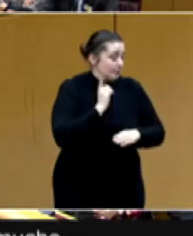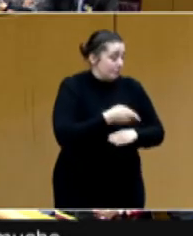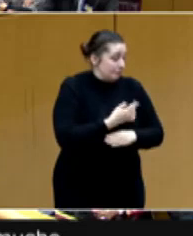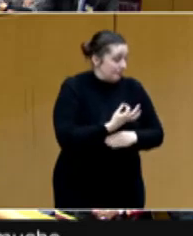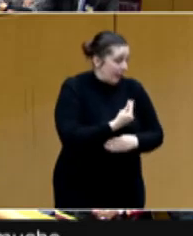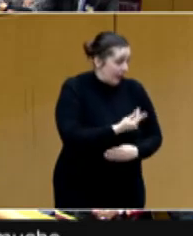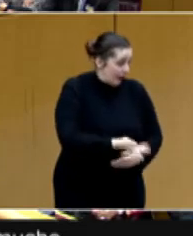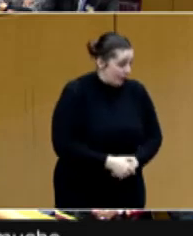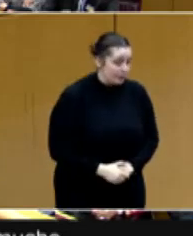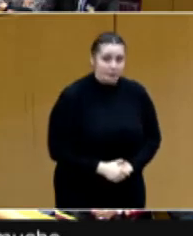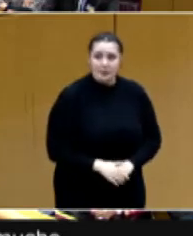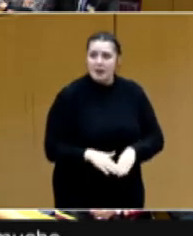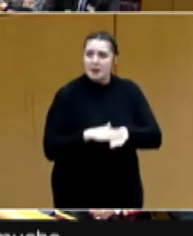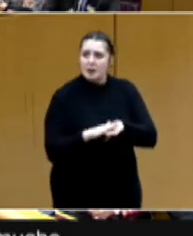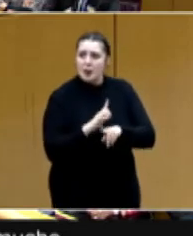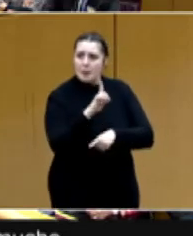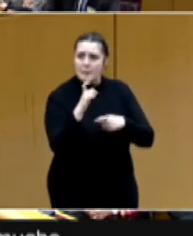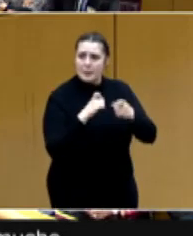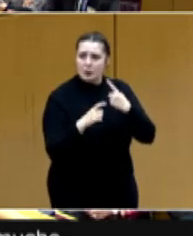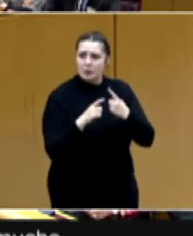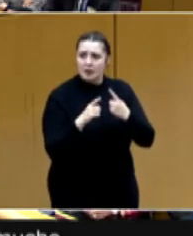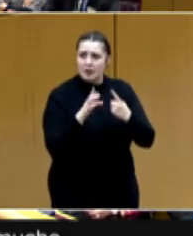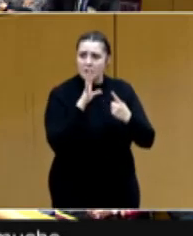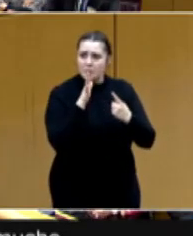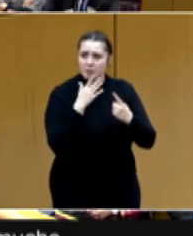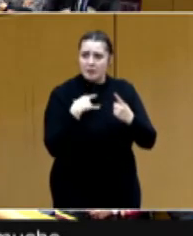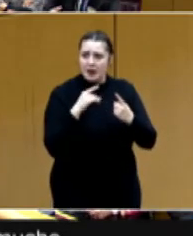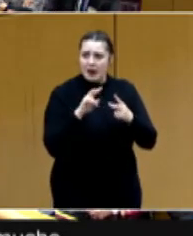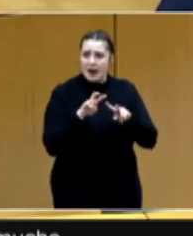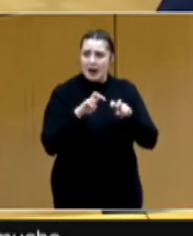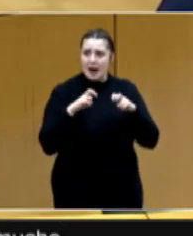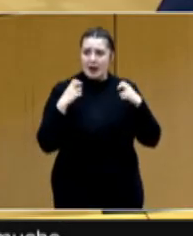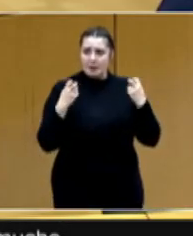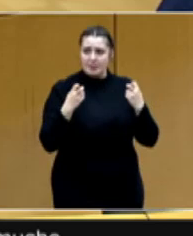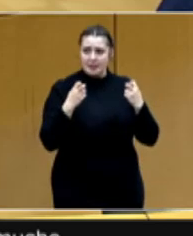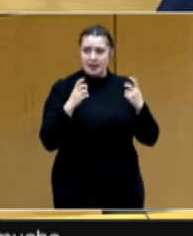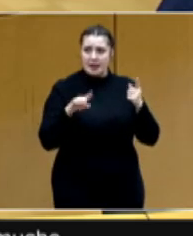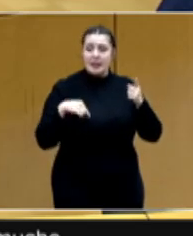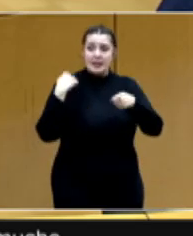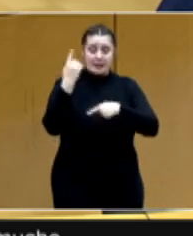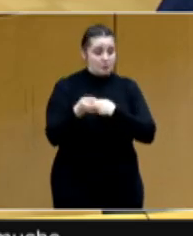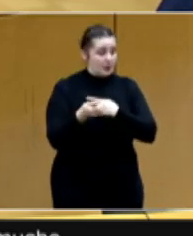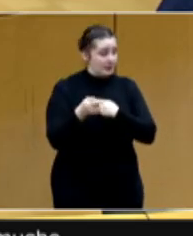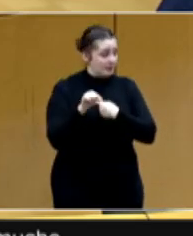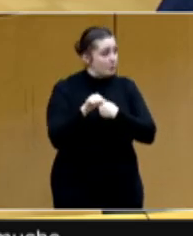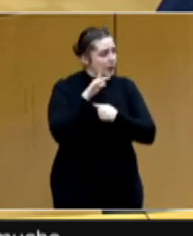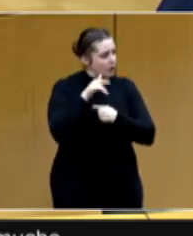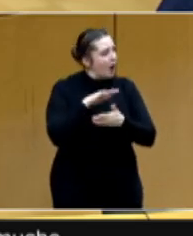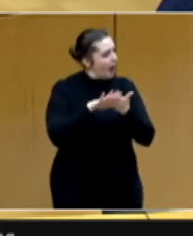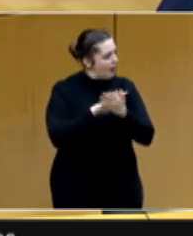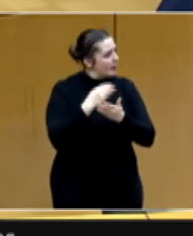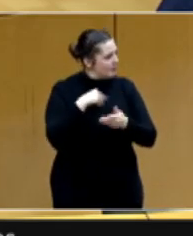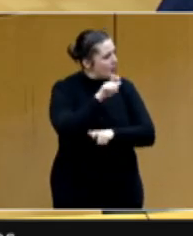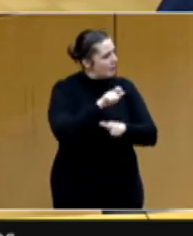Discúlpeme yo creo que su pregunta yo le pediría que la traslade a la mesa que tendremos a continuación Porque ahí sí que creo que va a haber